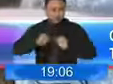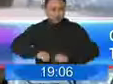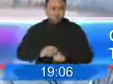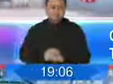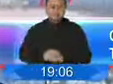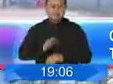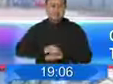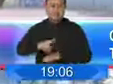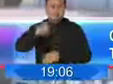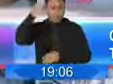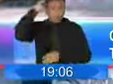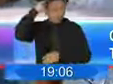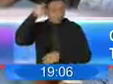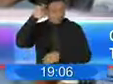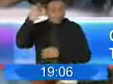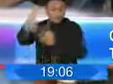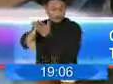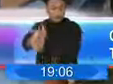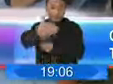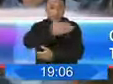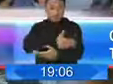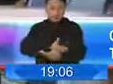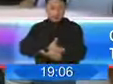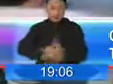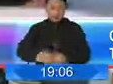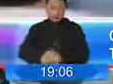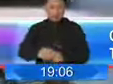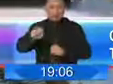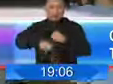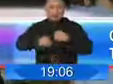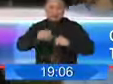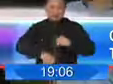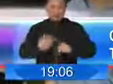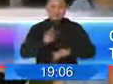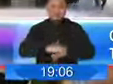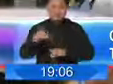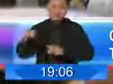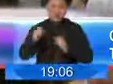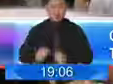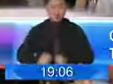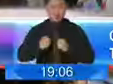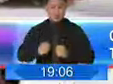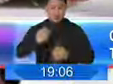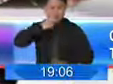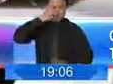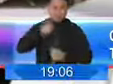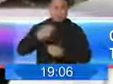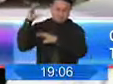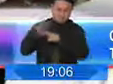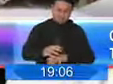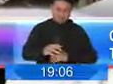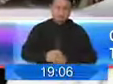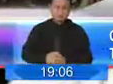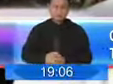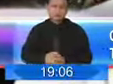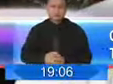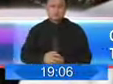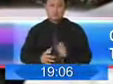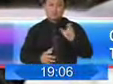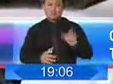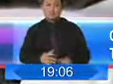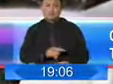parte del cráneo y extremidades del fallecido se rompieron por la fuerza de las rocas. La persona presentaba